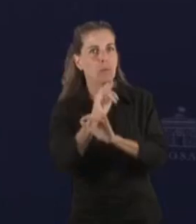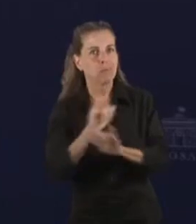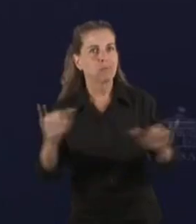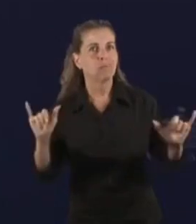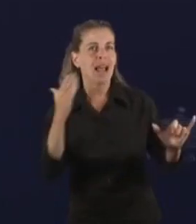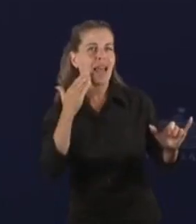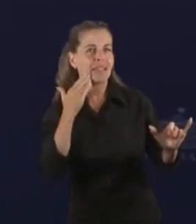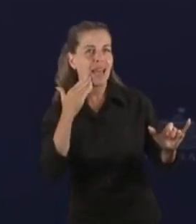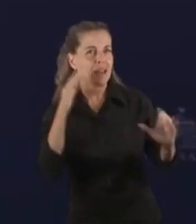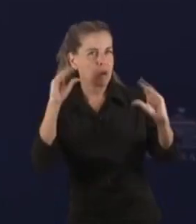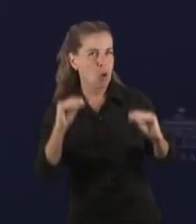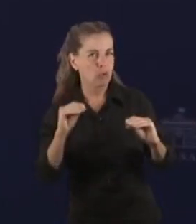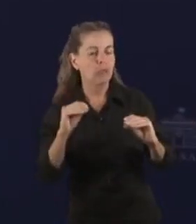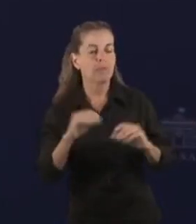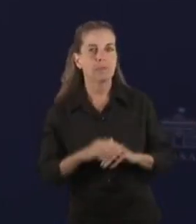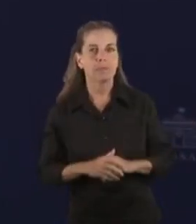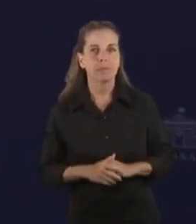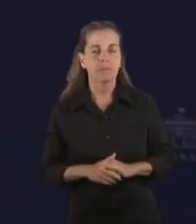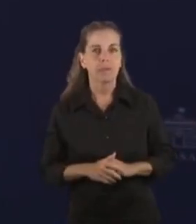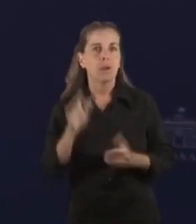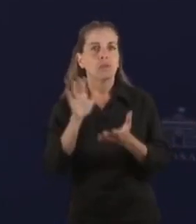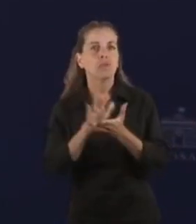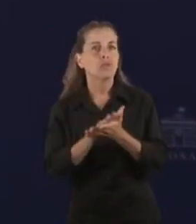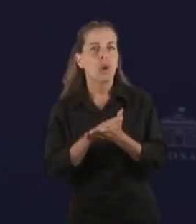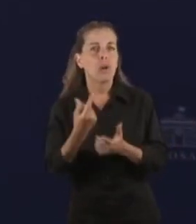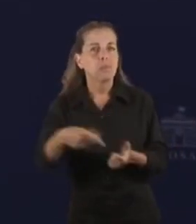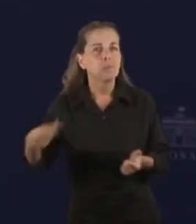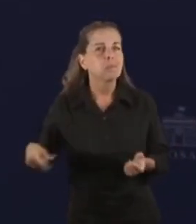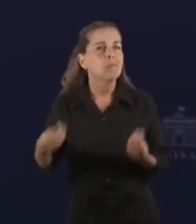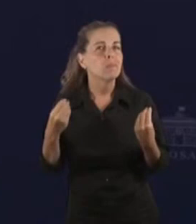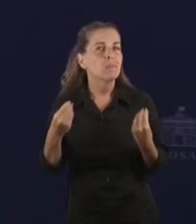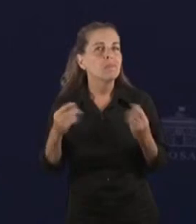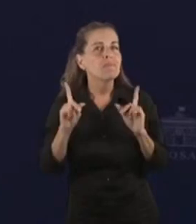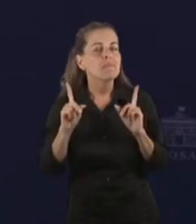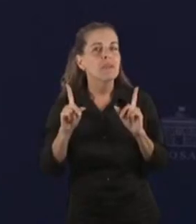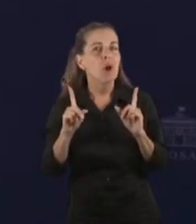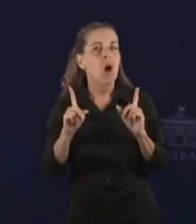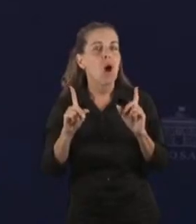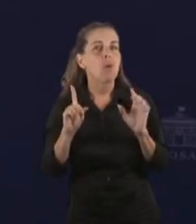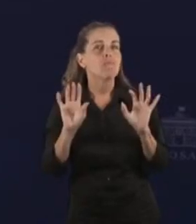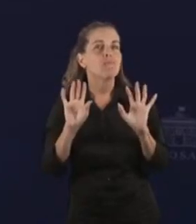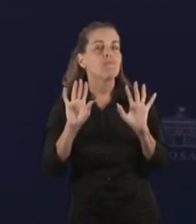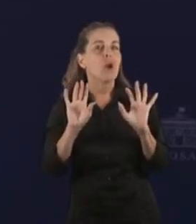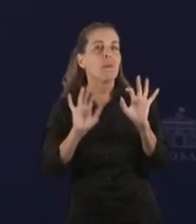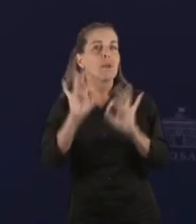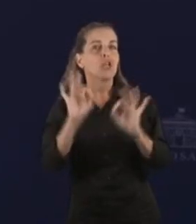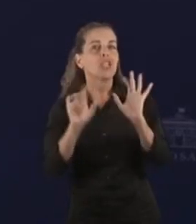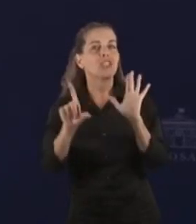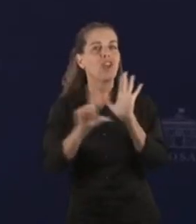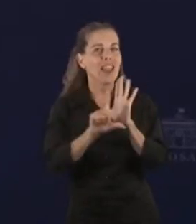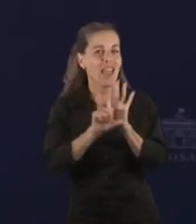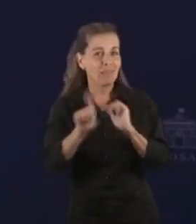por la tarde noche eh acerca de quitar de la del debate de la ley bases